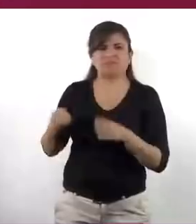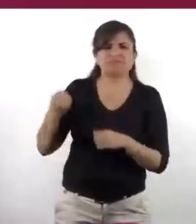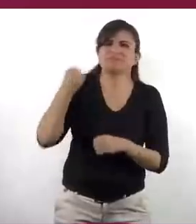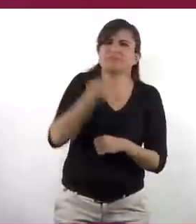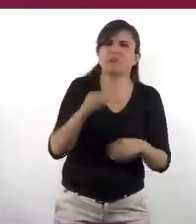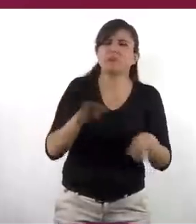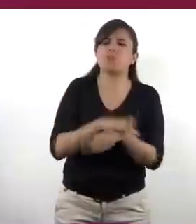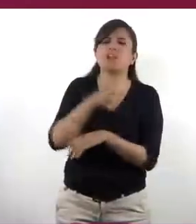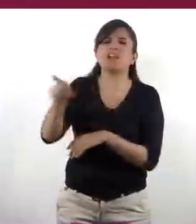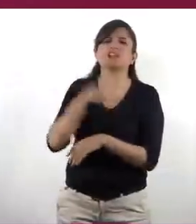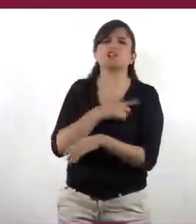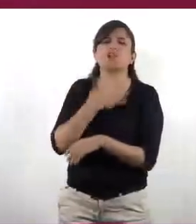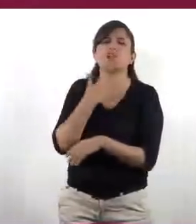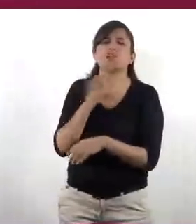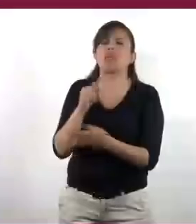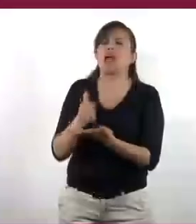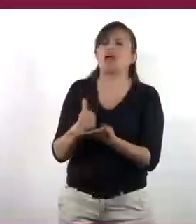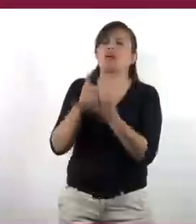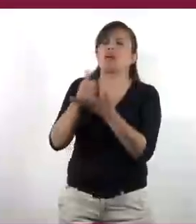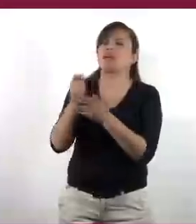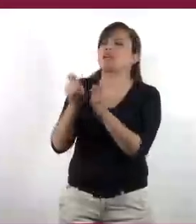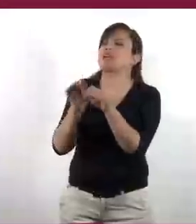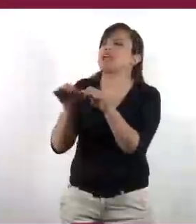daban oficios de ayudantes.